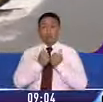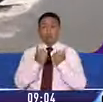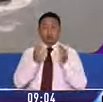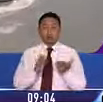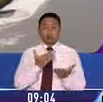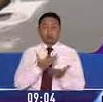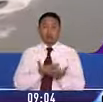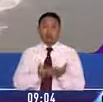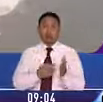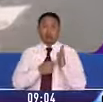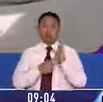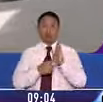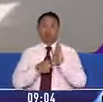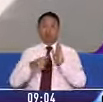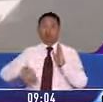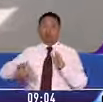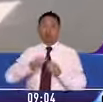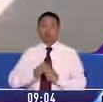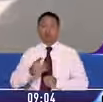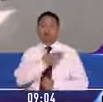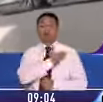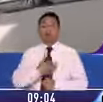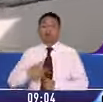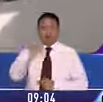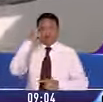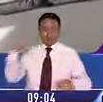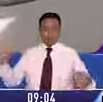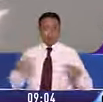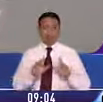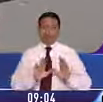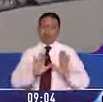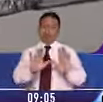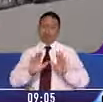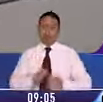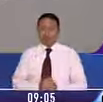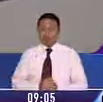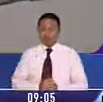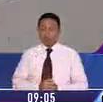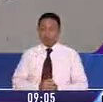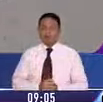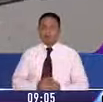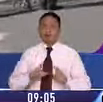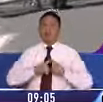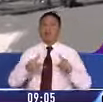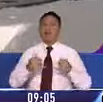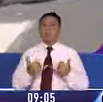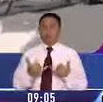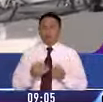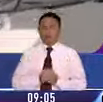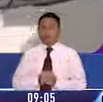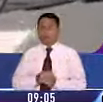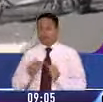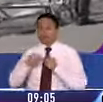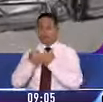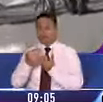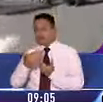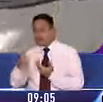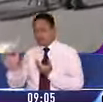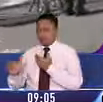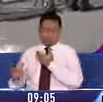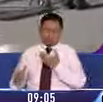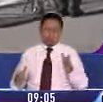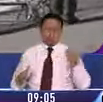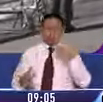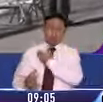también han sido refutados por parte del primer mandatario. Pero ¿qué abarca esta muerte cruzada? Pues se disuelve la